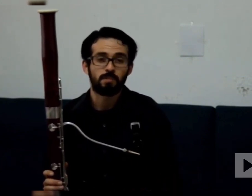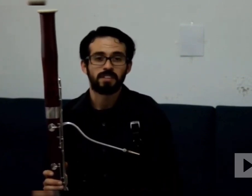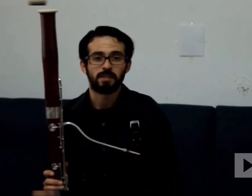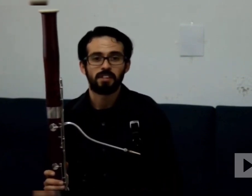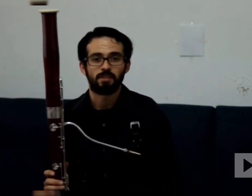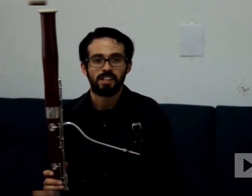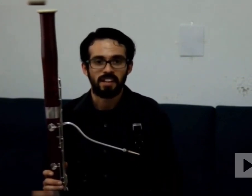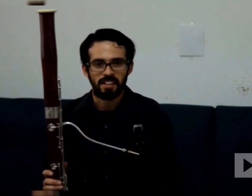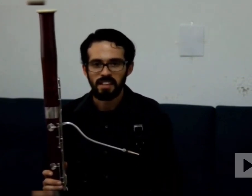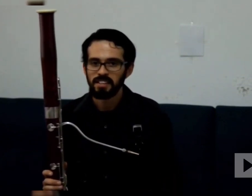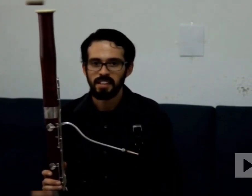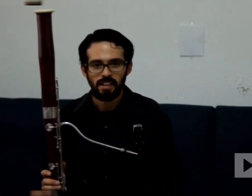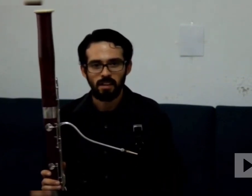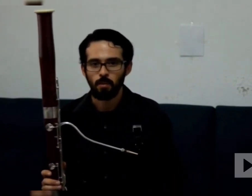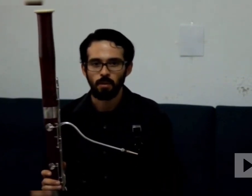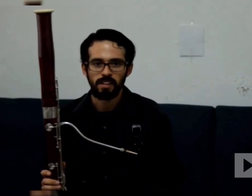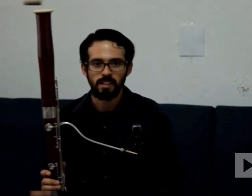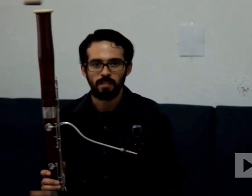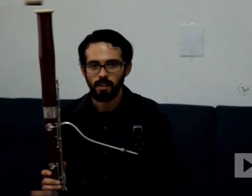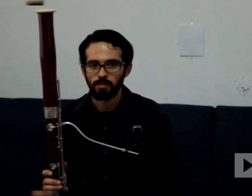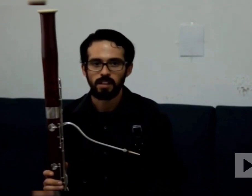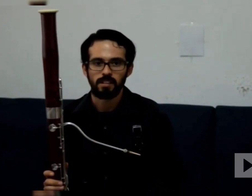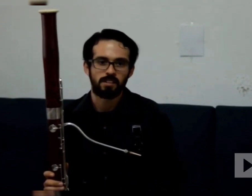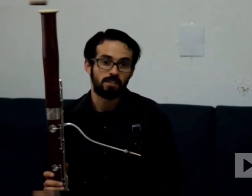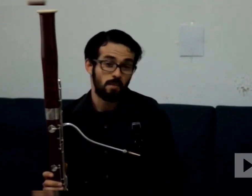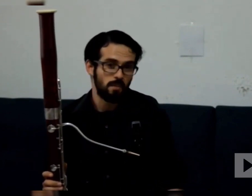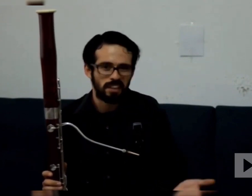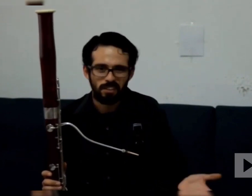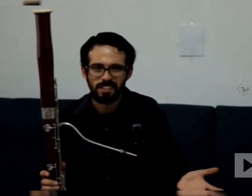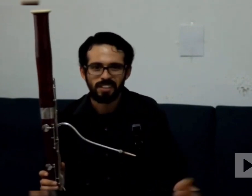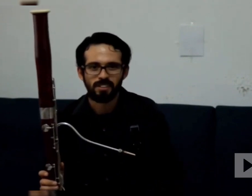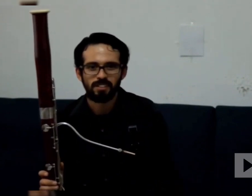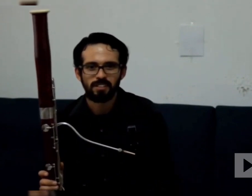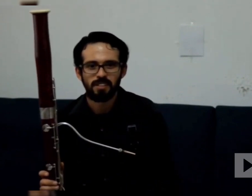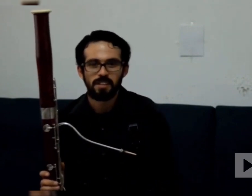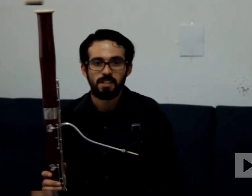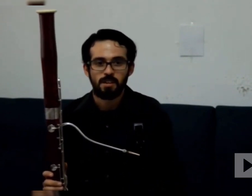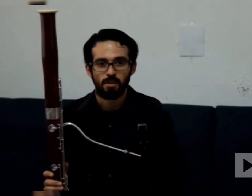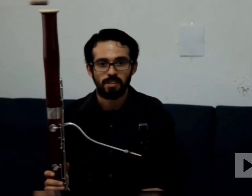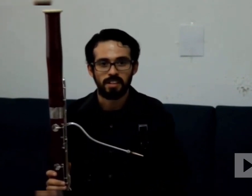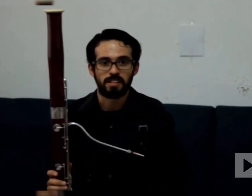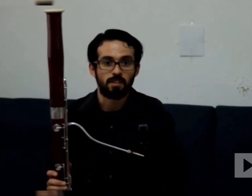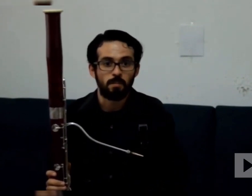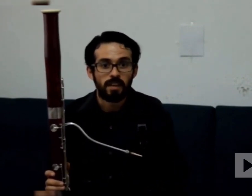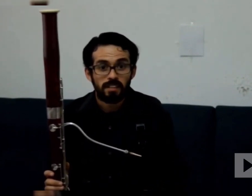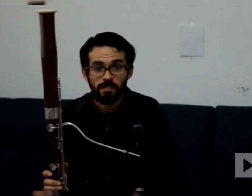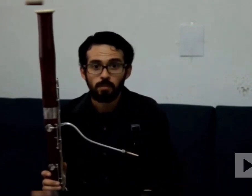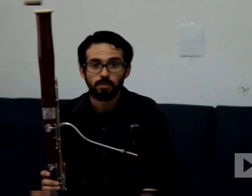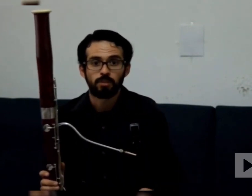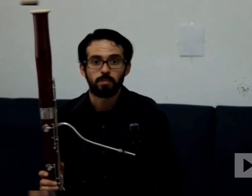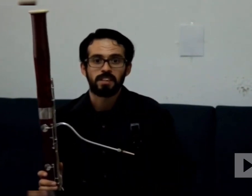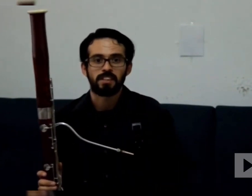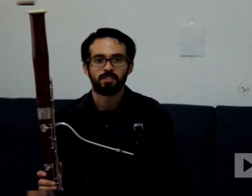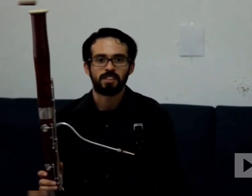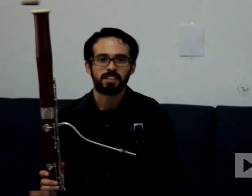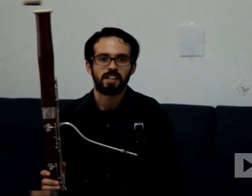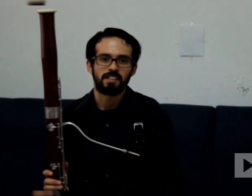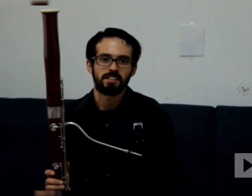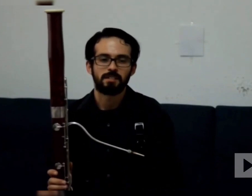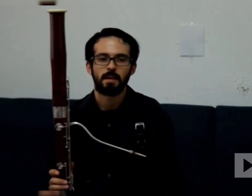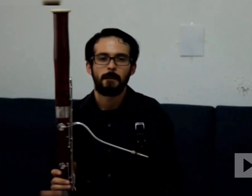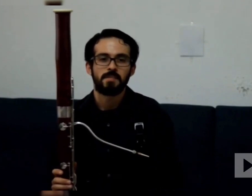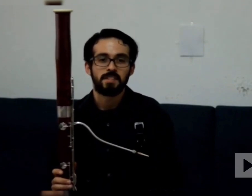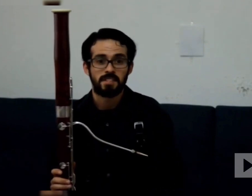su timbre es compatible con el clarinete, el oboe y la flauta, compañeros de sección, con quienes comparte famosos